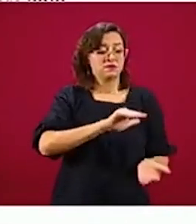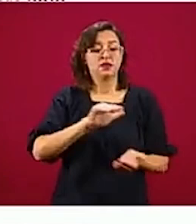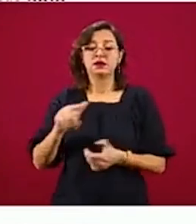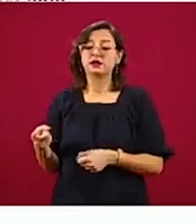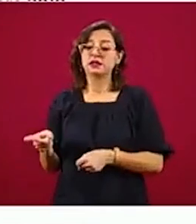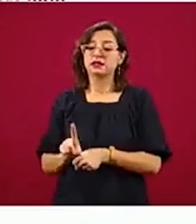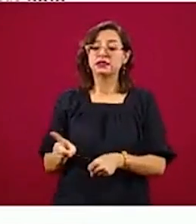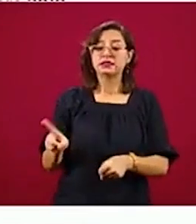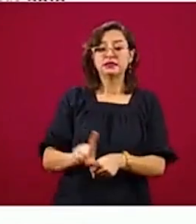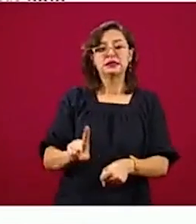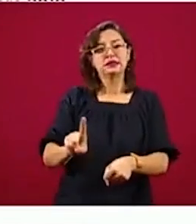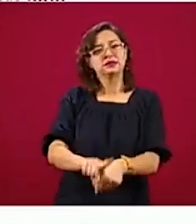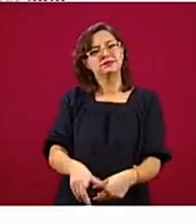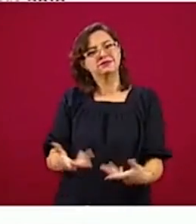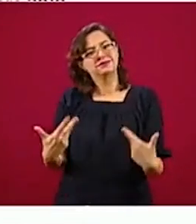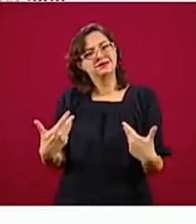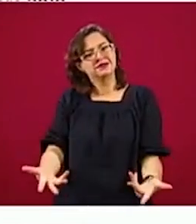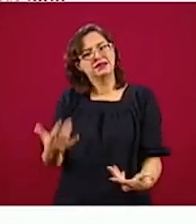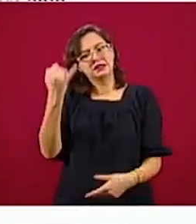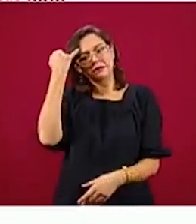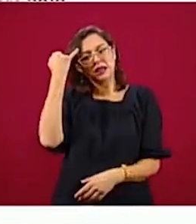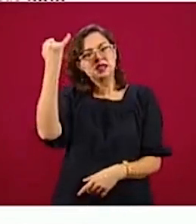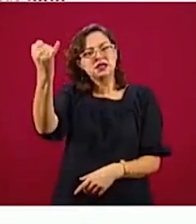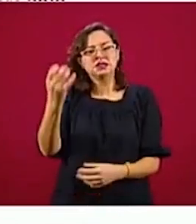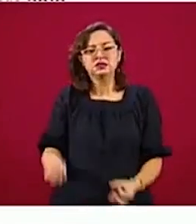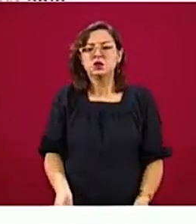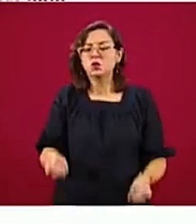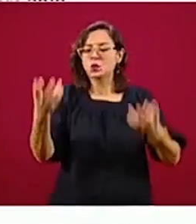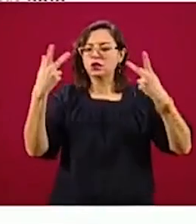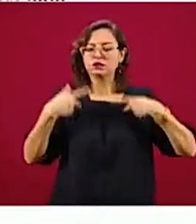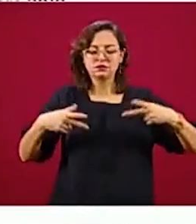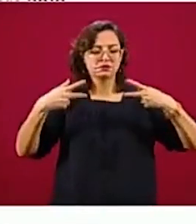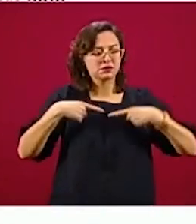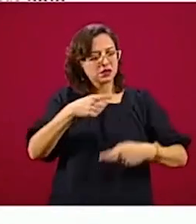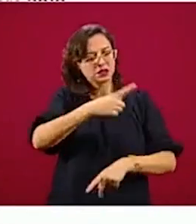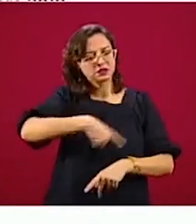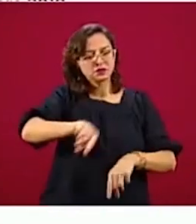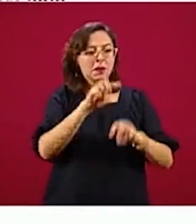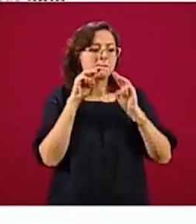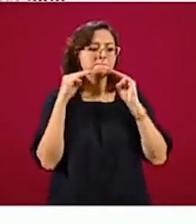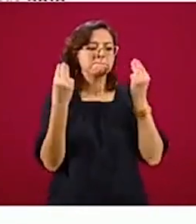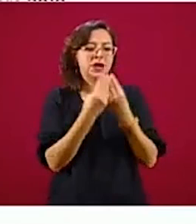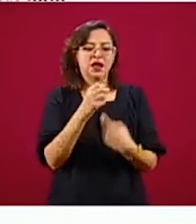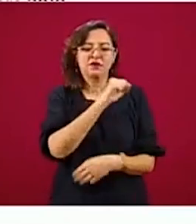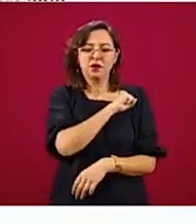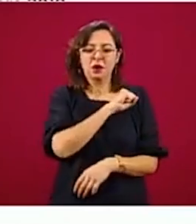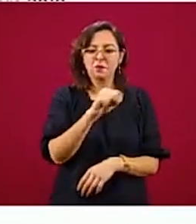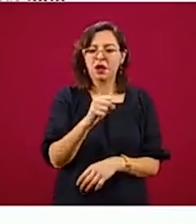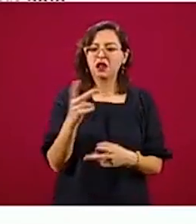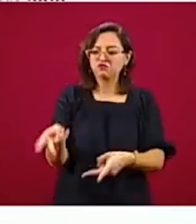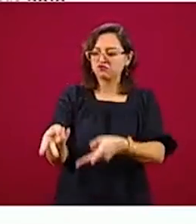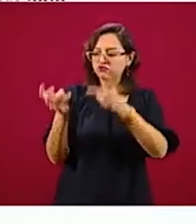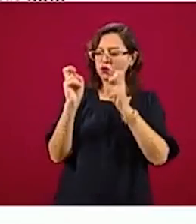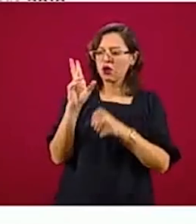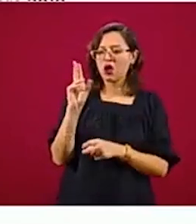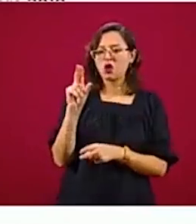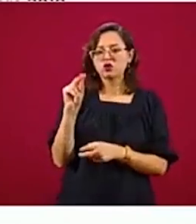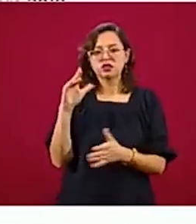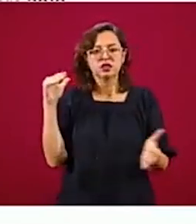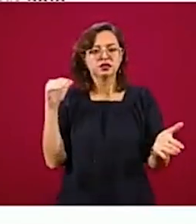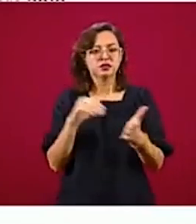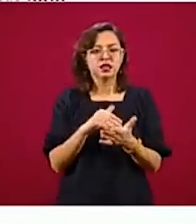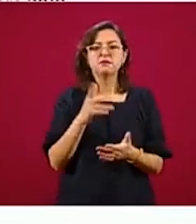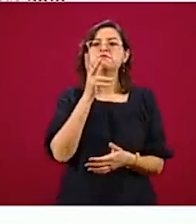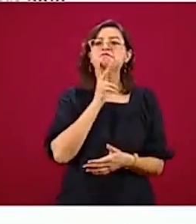la estructura criminal que se requiere para administrar 81 mil barriles diarios e